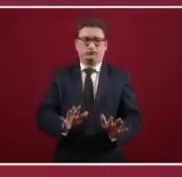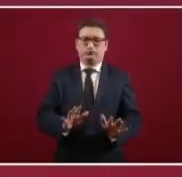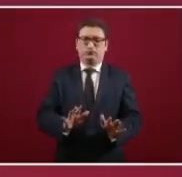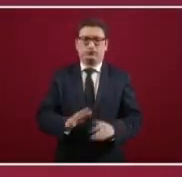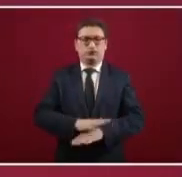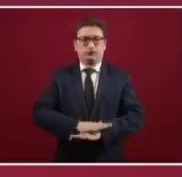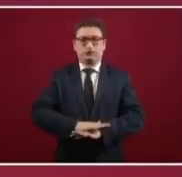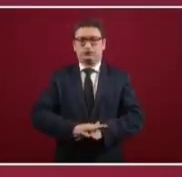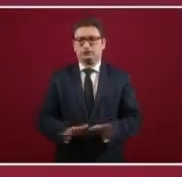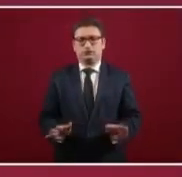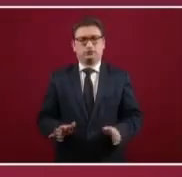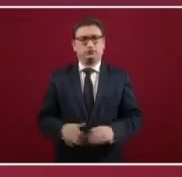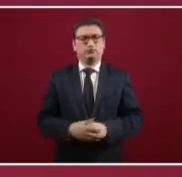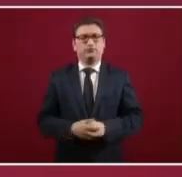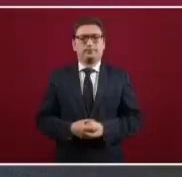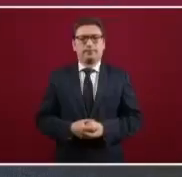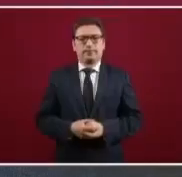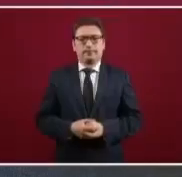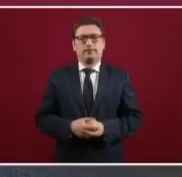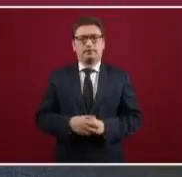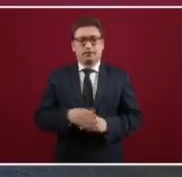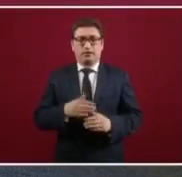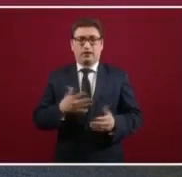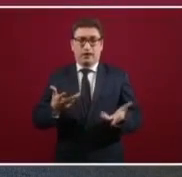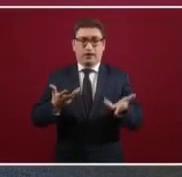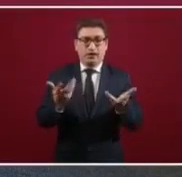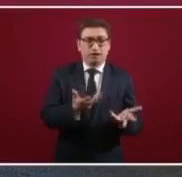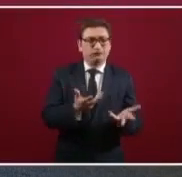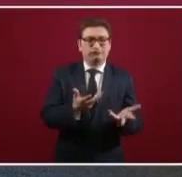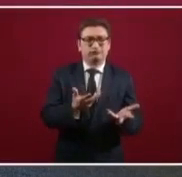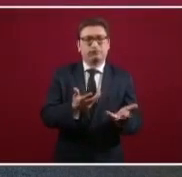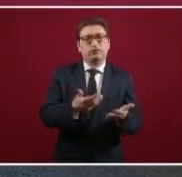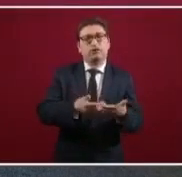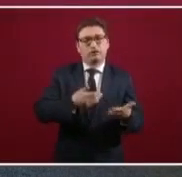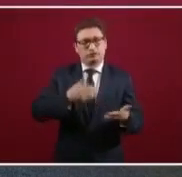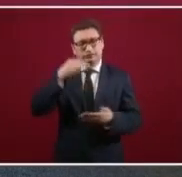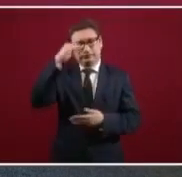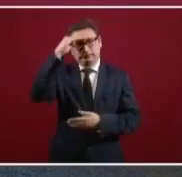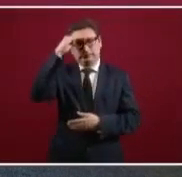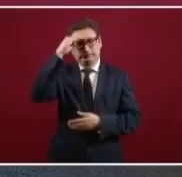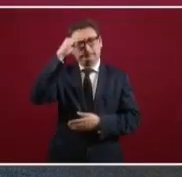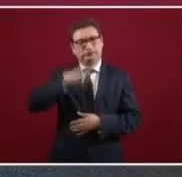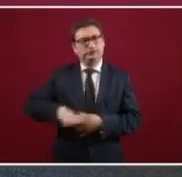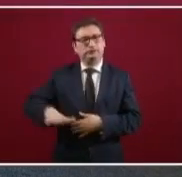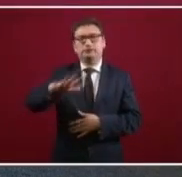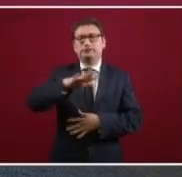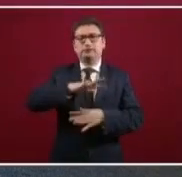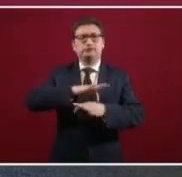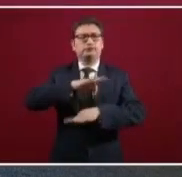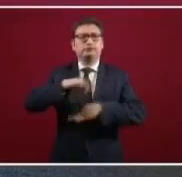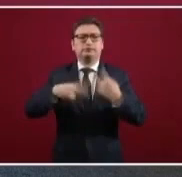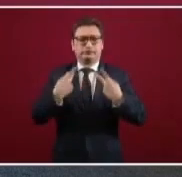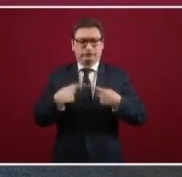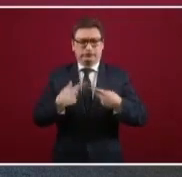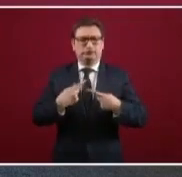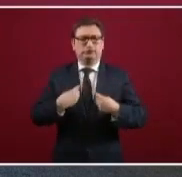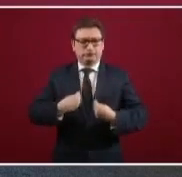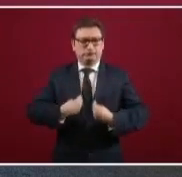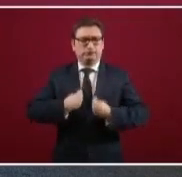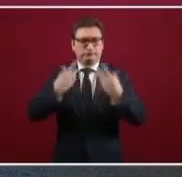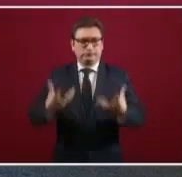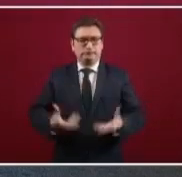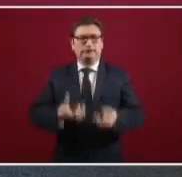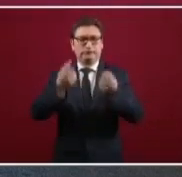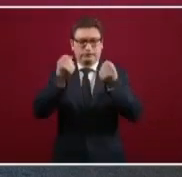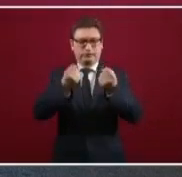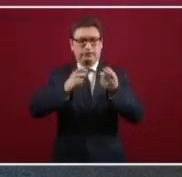ya es pensar en salvar vidas y en lograr la